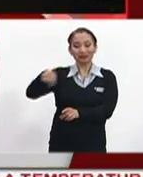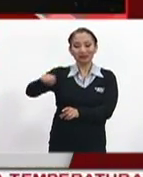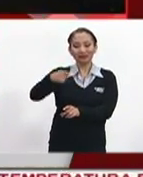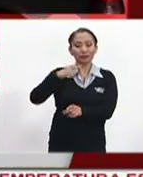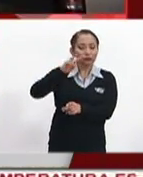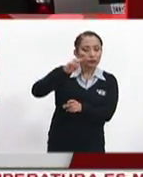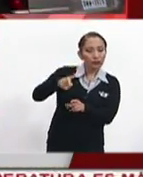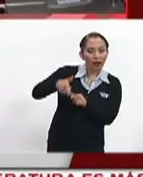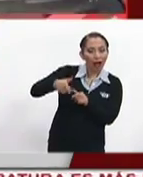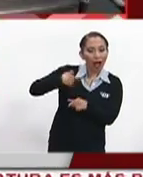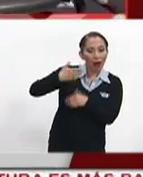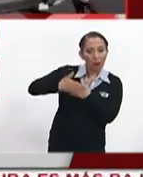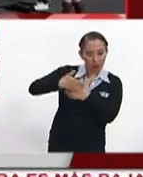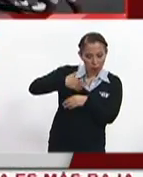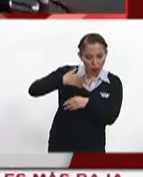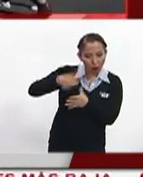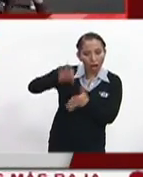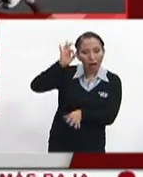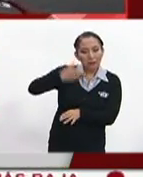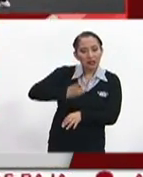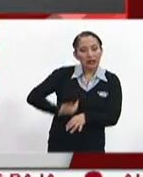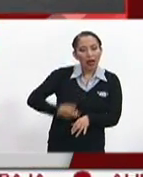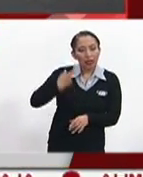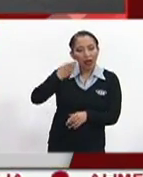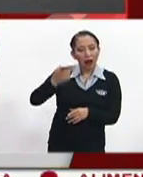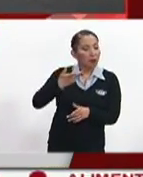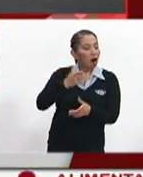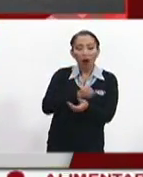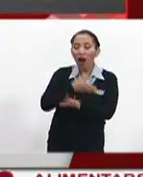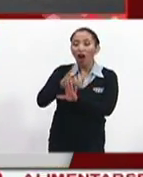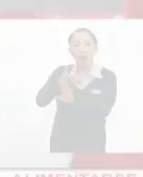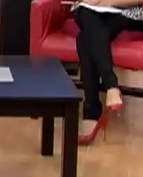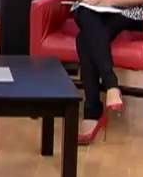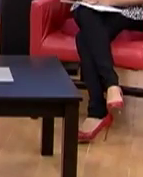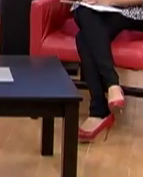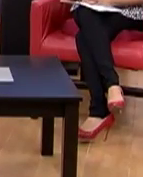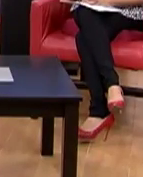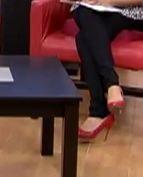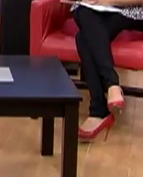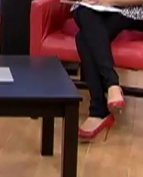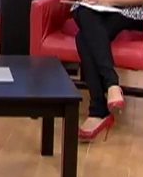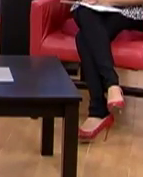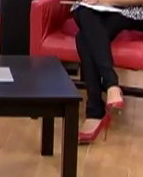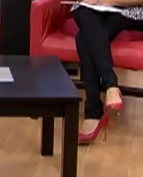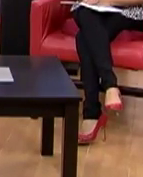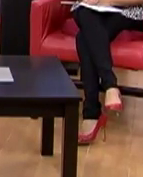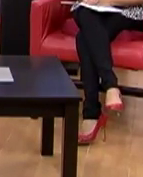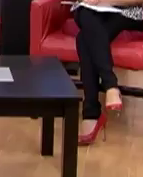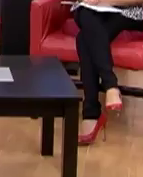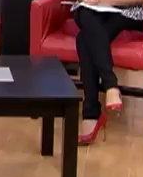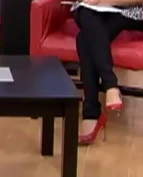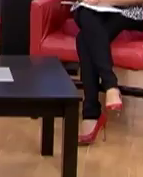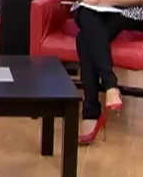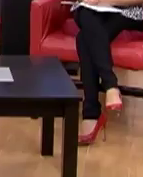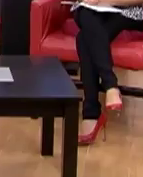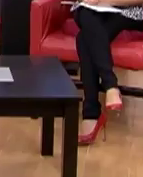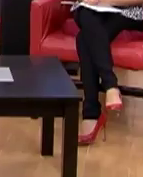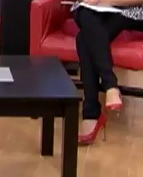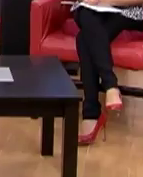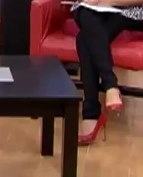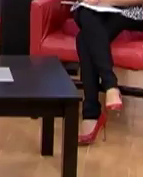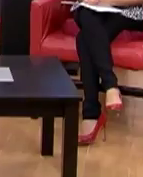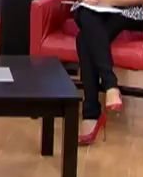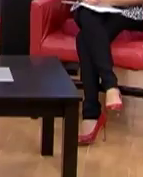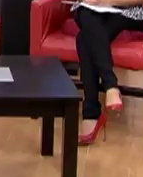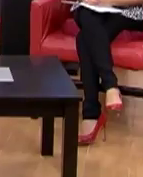la coyuntura en México, ¿no? Entonces, mediante la respuesta del gobierno, pues lo que se intenta es un poco como detener en seco